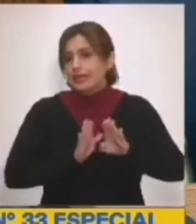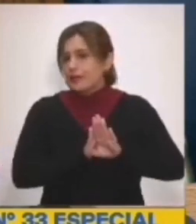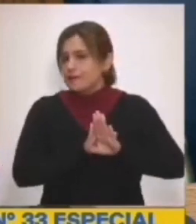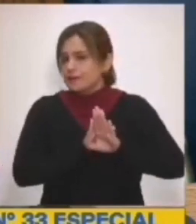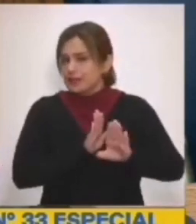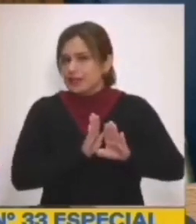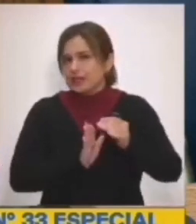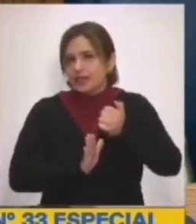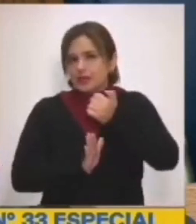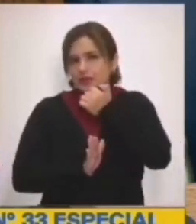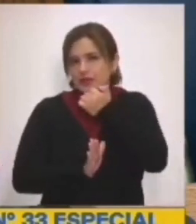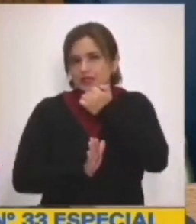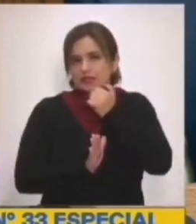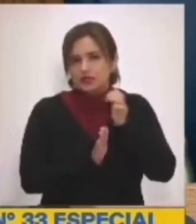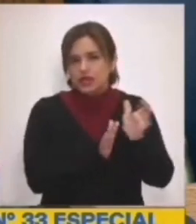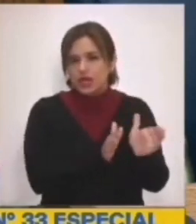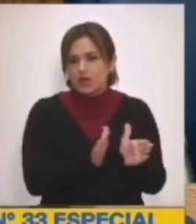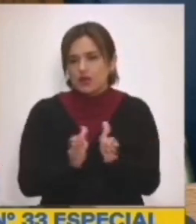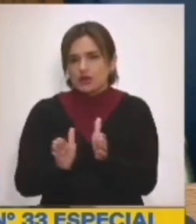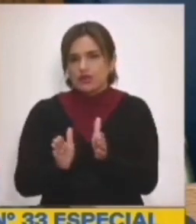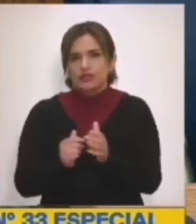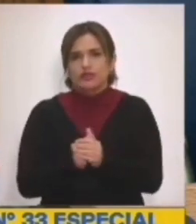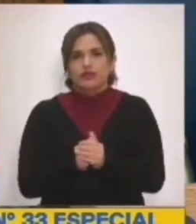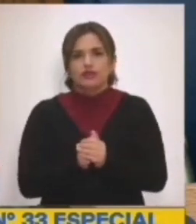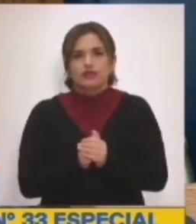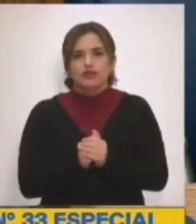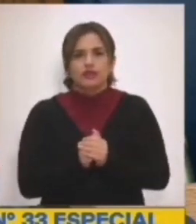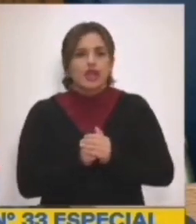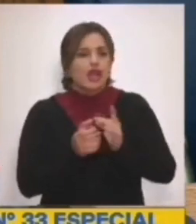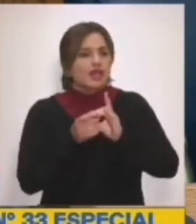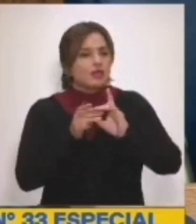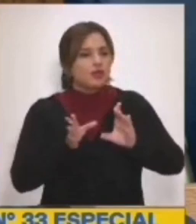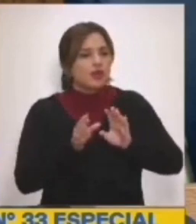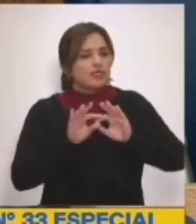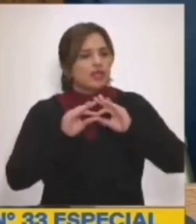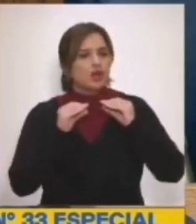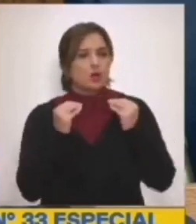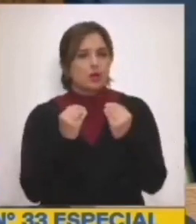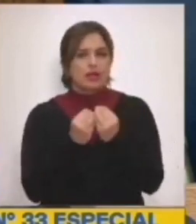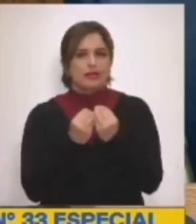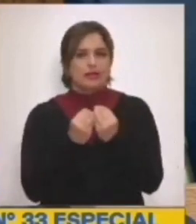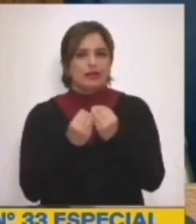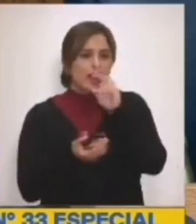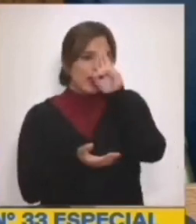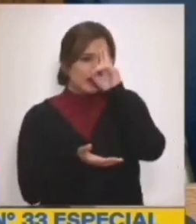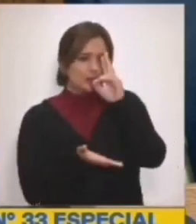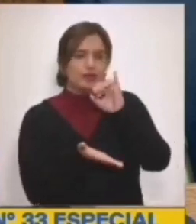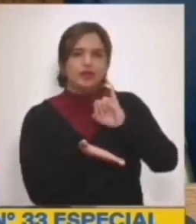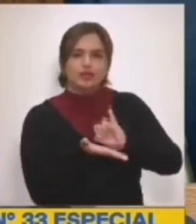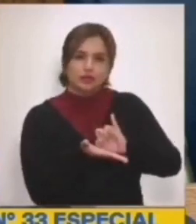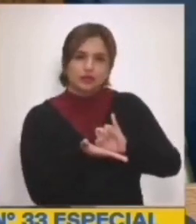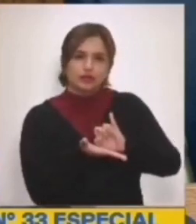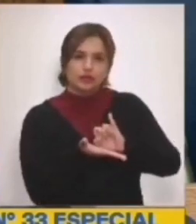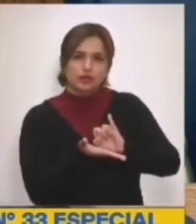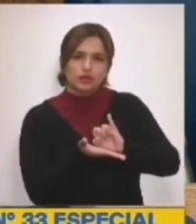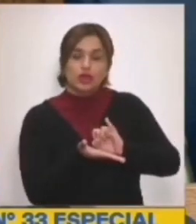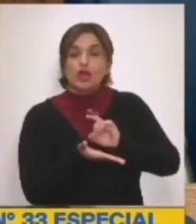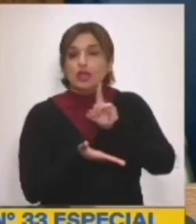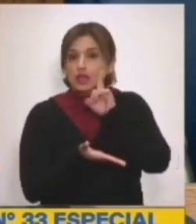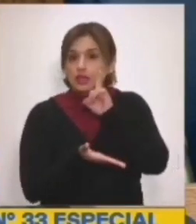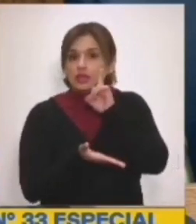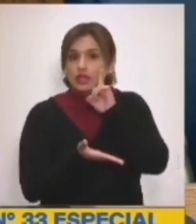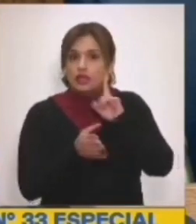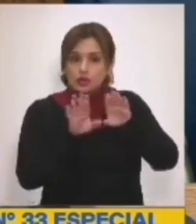traspiés al orden al ejercicio democrático pleno al respeto institucional y lo que hacen es tener inteligencia